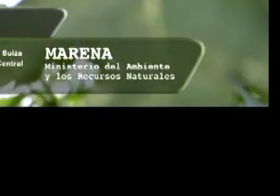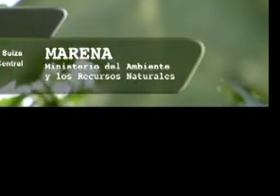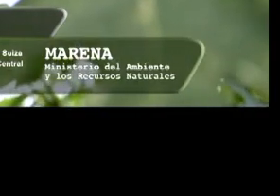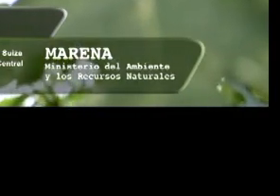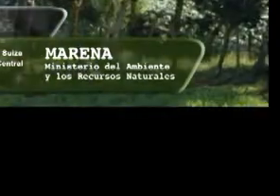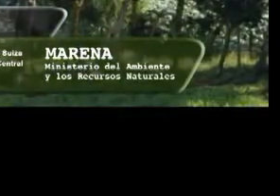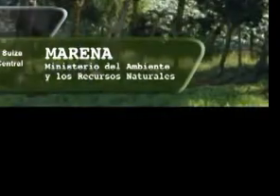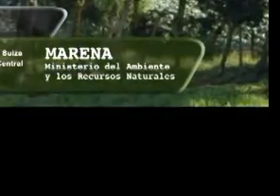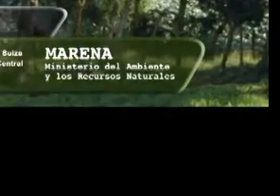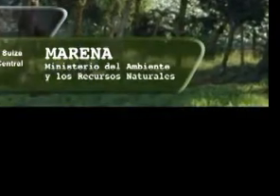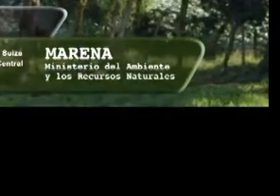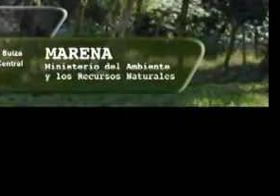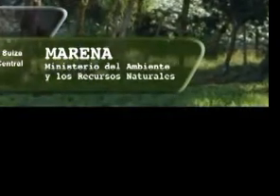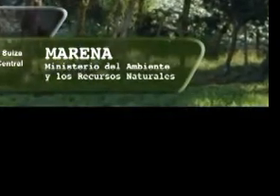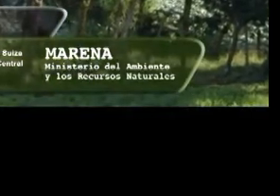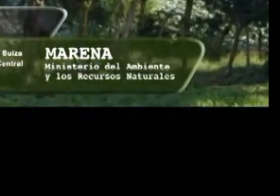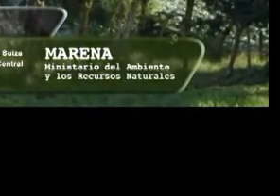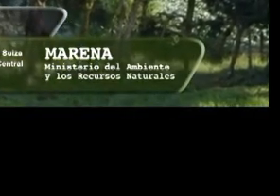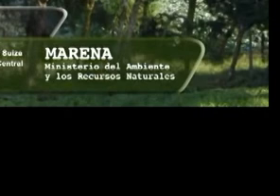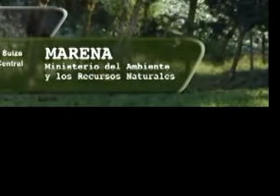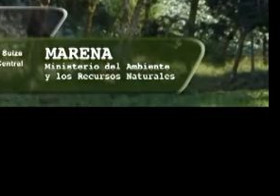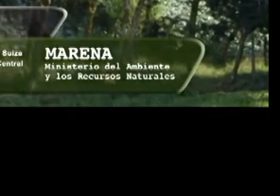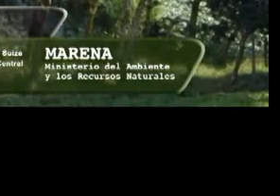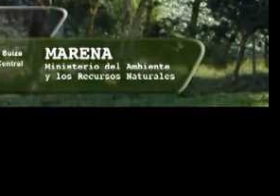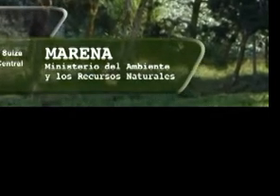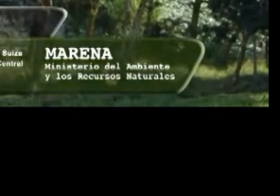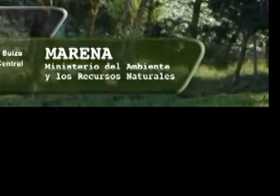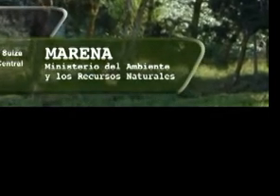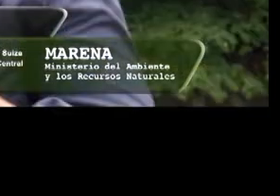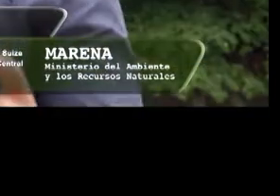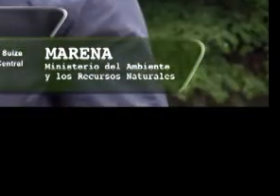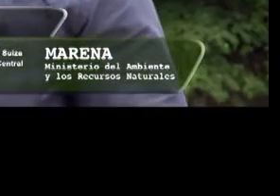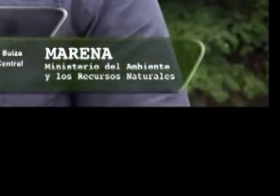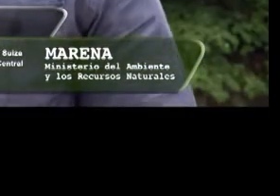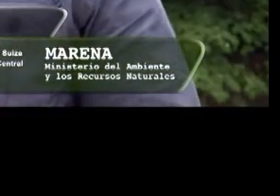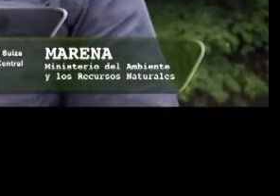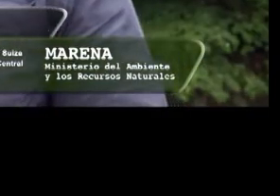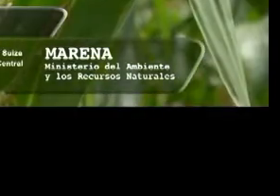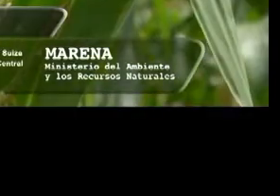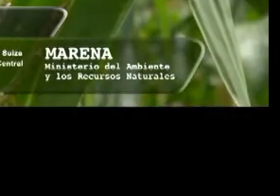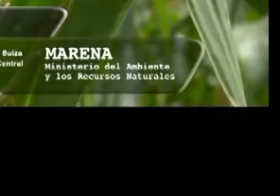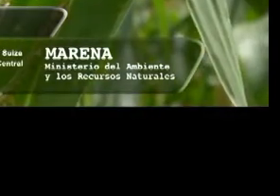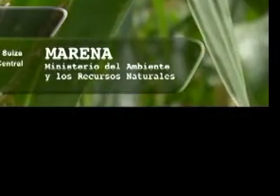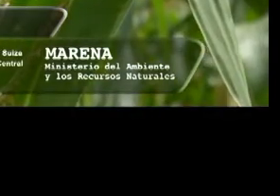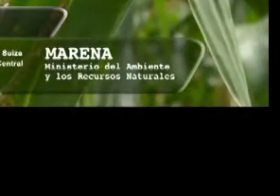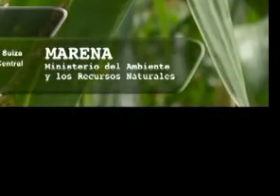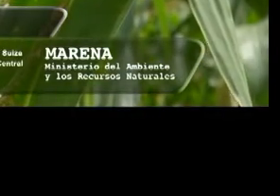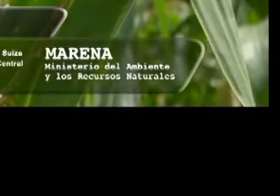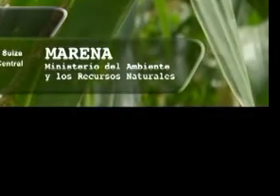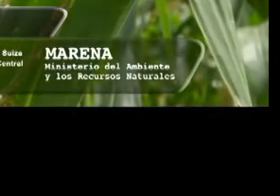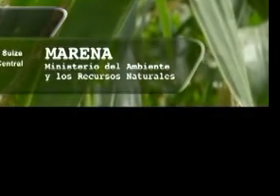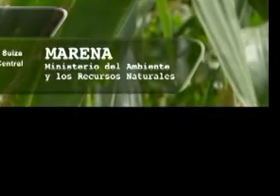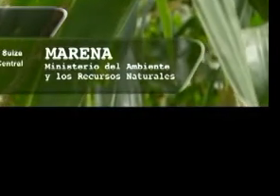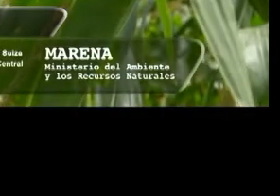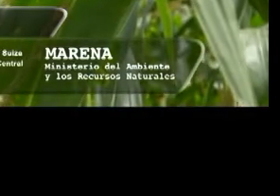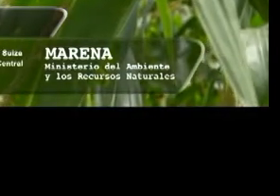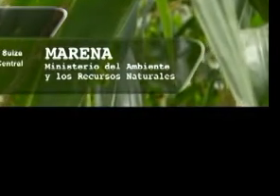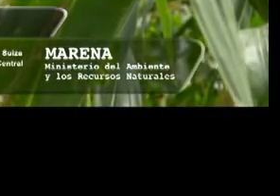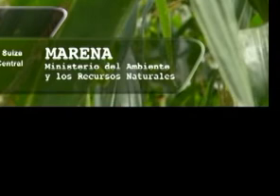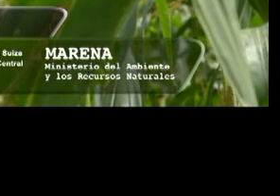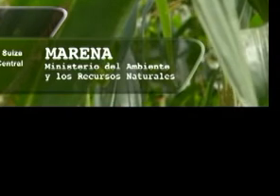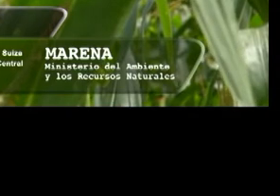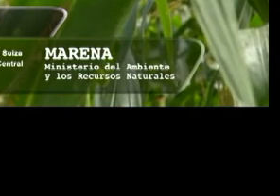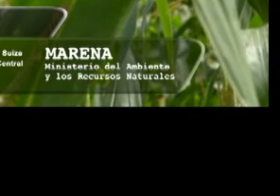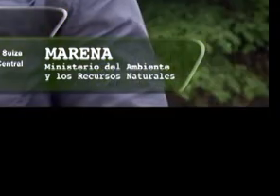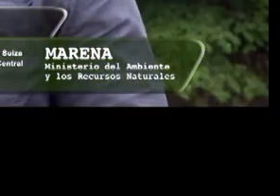una combinación de árboles con cultivos, árboles frutales para la conservación del suelo, la seguridad alimentaria y las personas